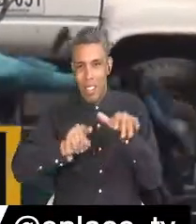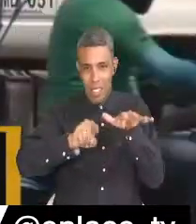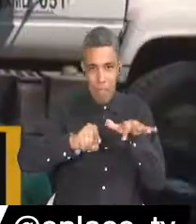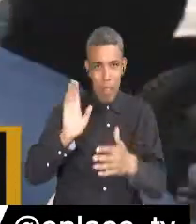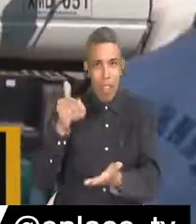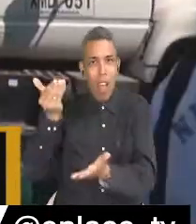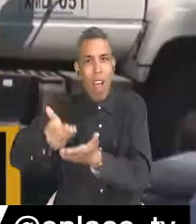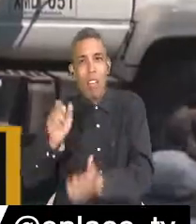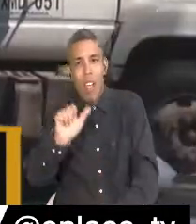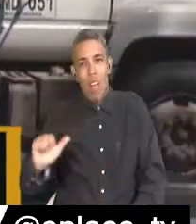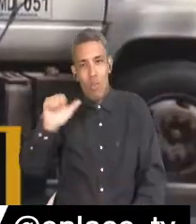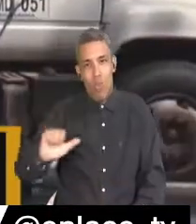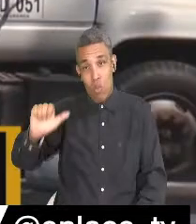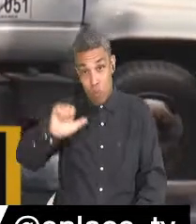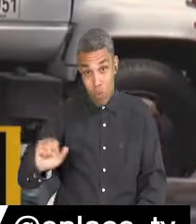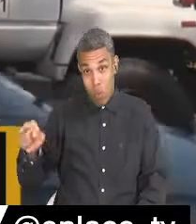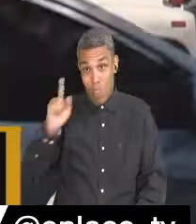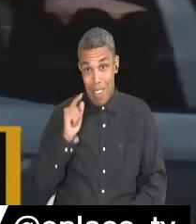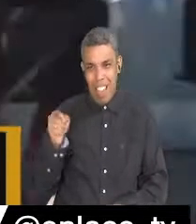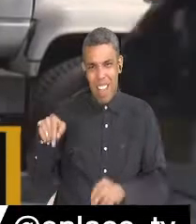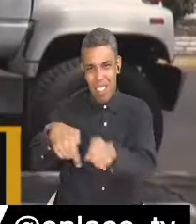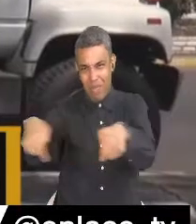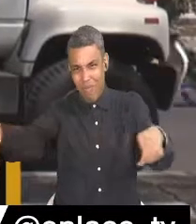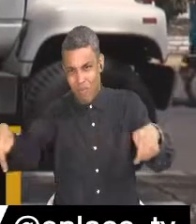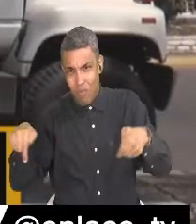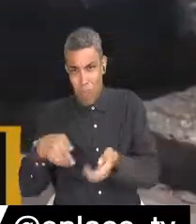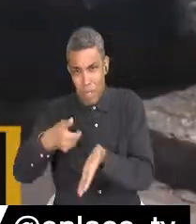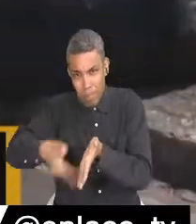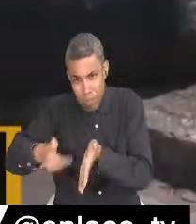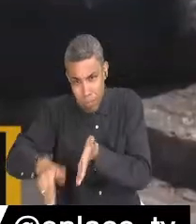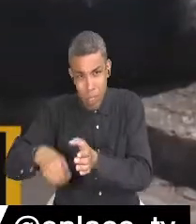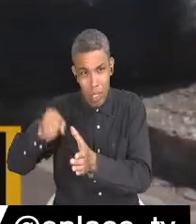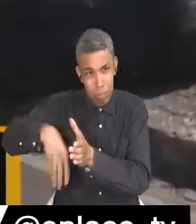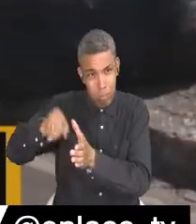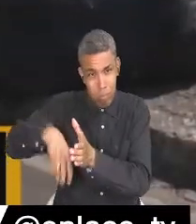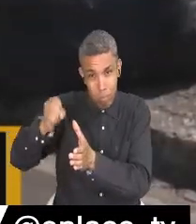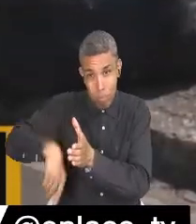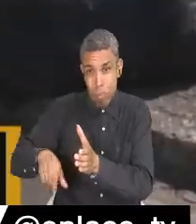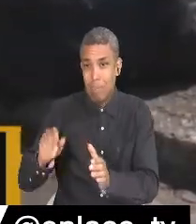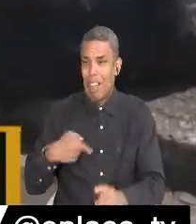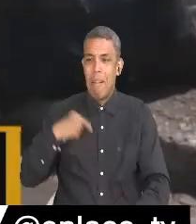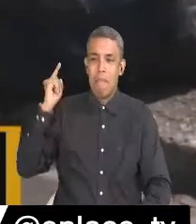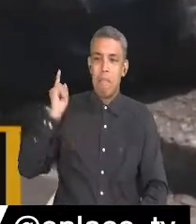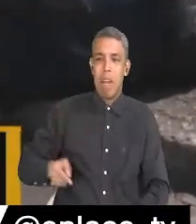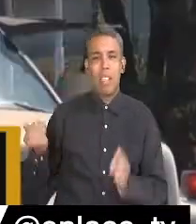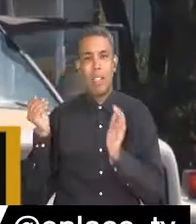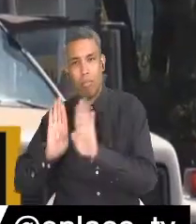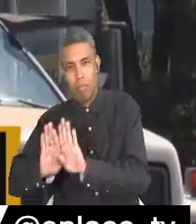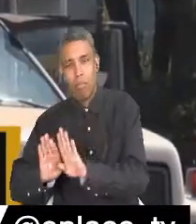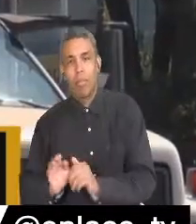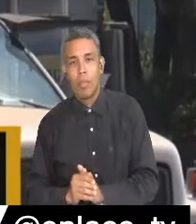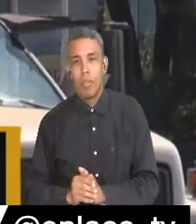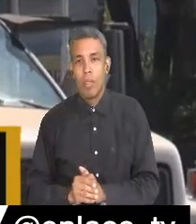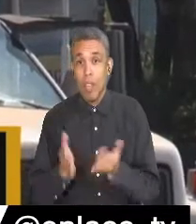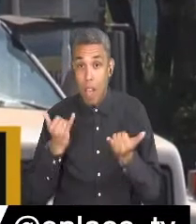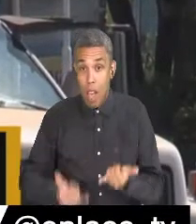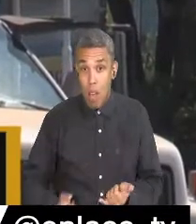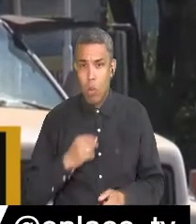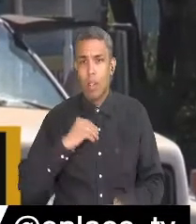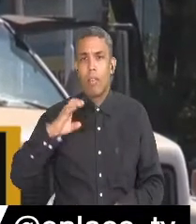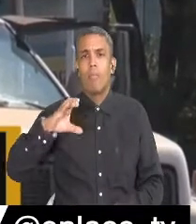desde hace 2 años en el kilómetro 20 de la vía que comunica a Barranca Bermeja con Bucaramanga. En los próximos días, la Corporación Autónoma